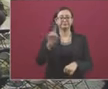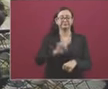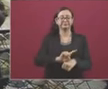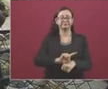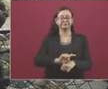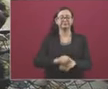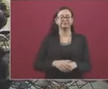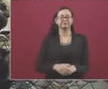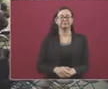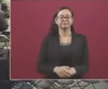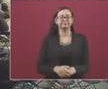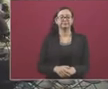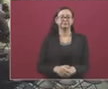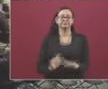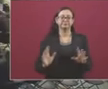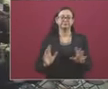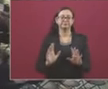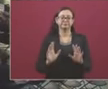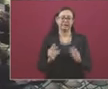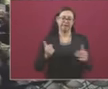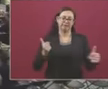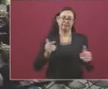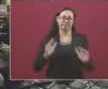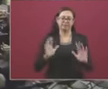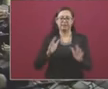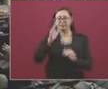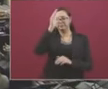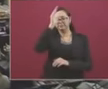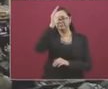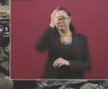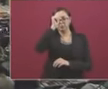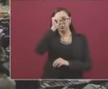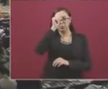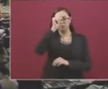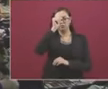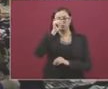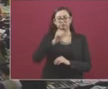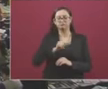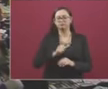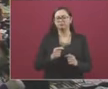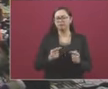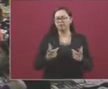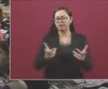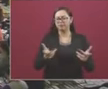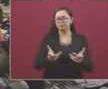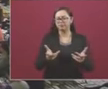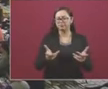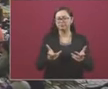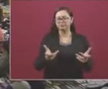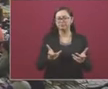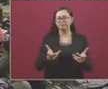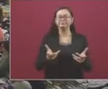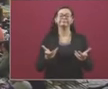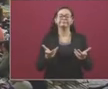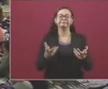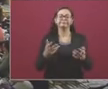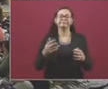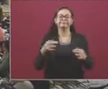como lo acordamos vamos a firman